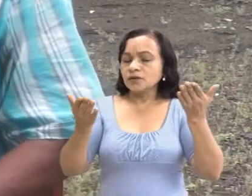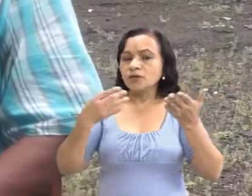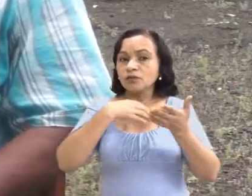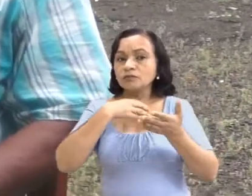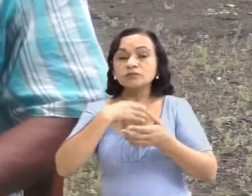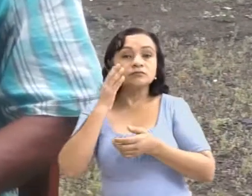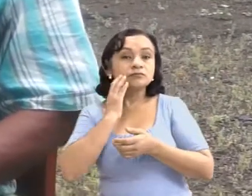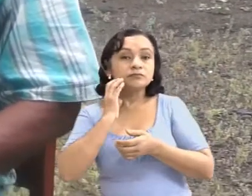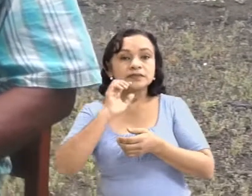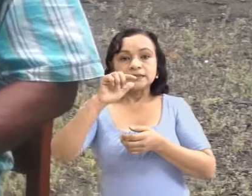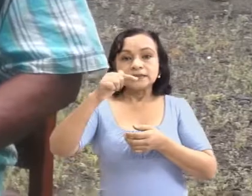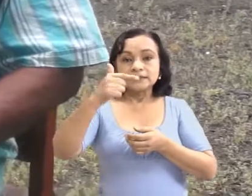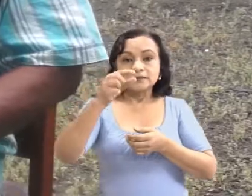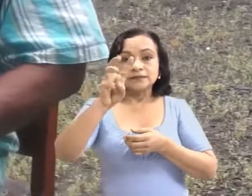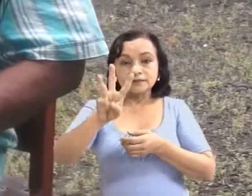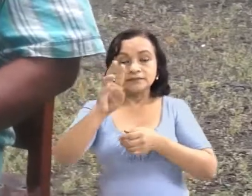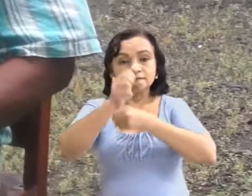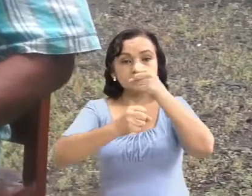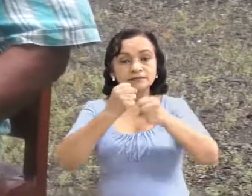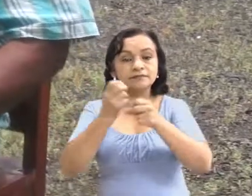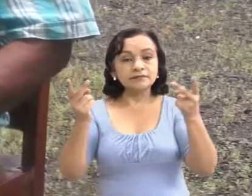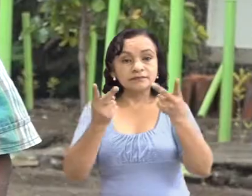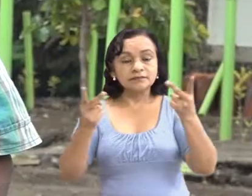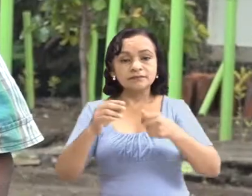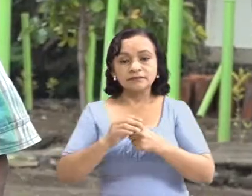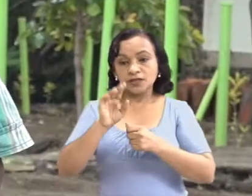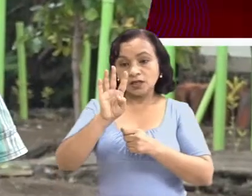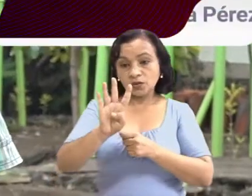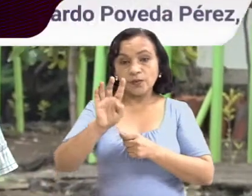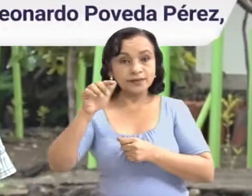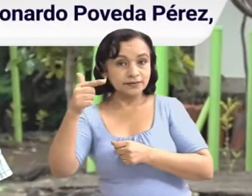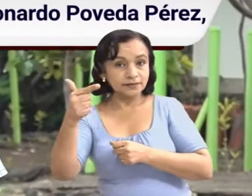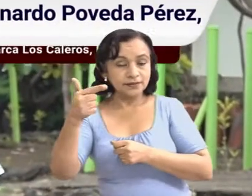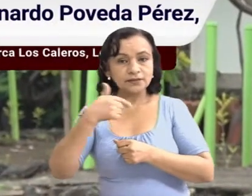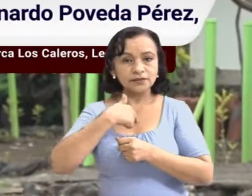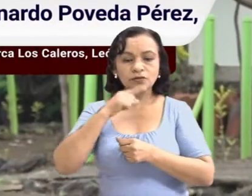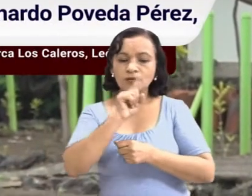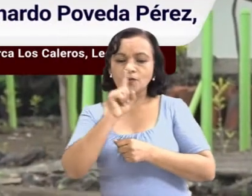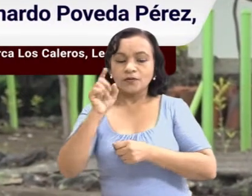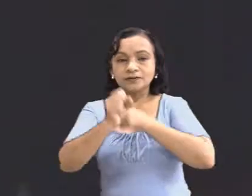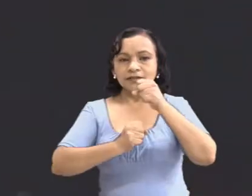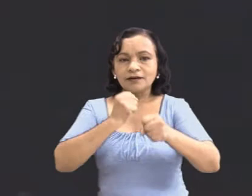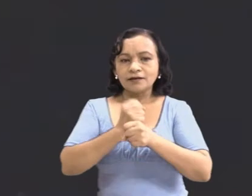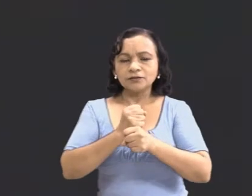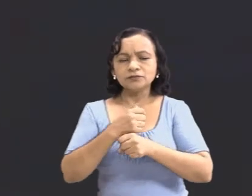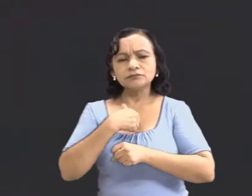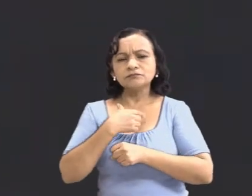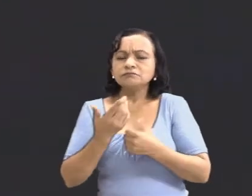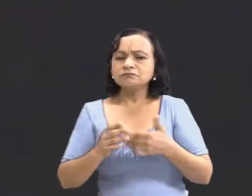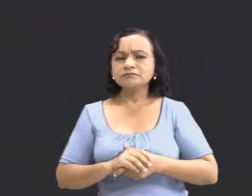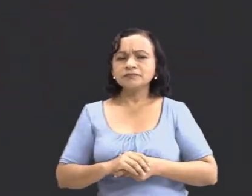ha vivido en sus 73 años de habitar en este lugar. En el 47, yo tenía 11 años. Un